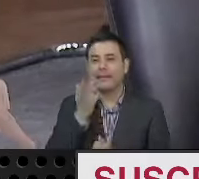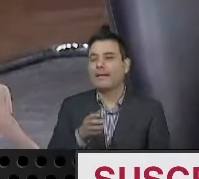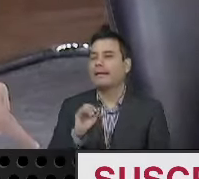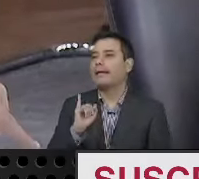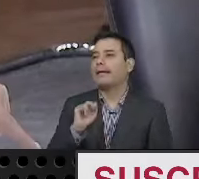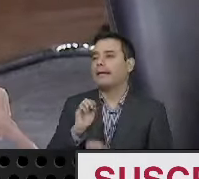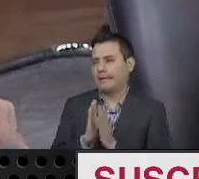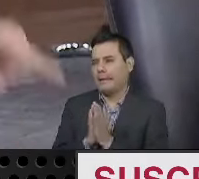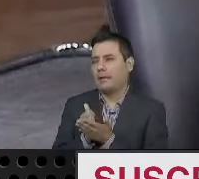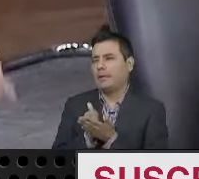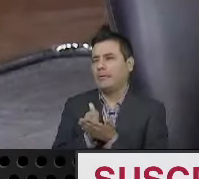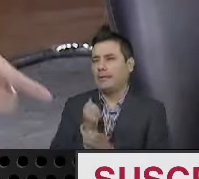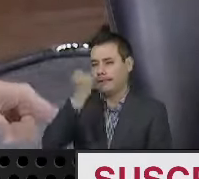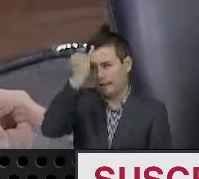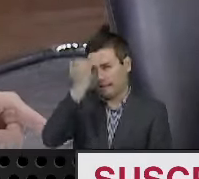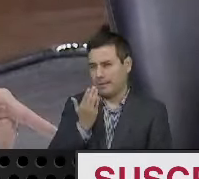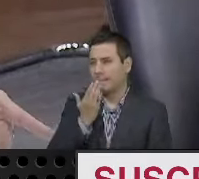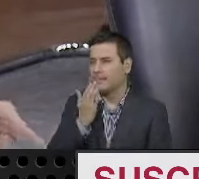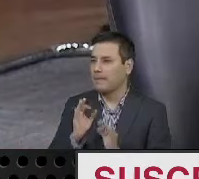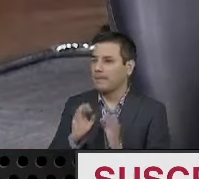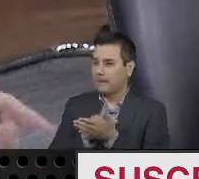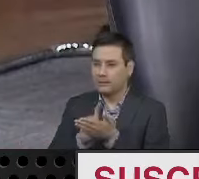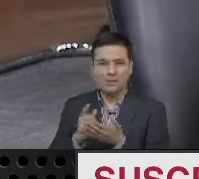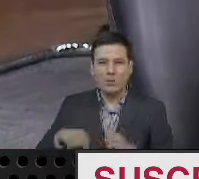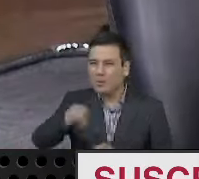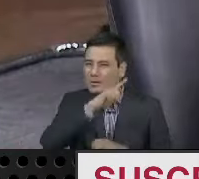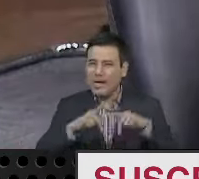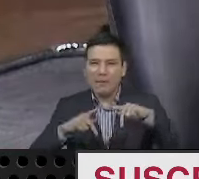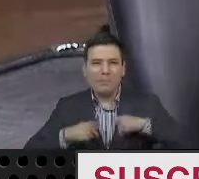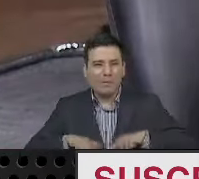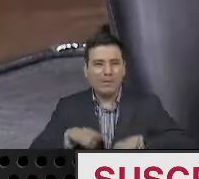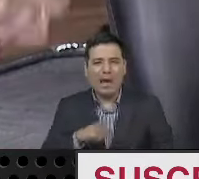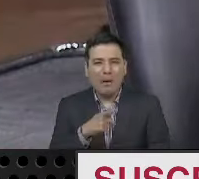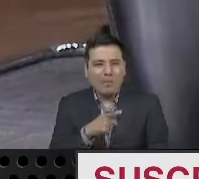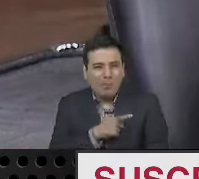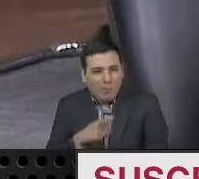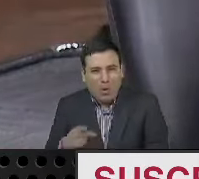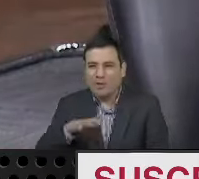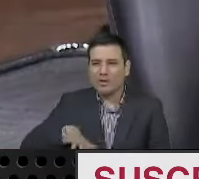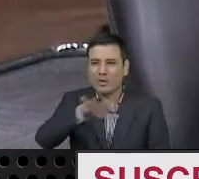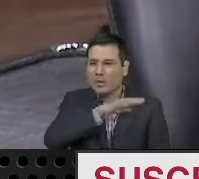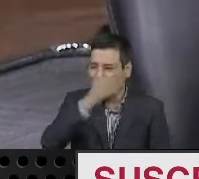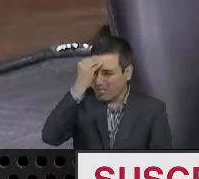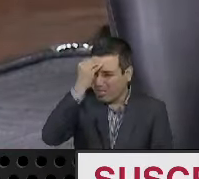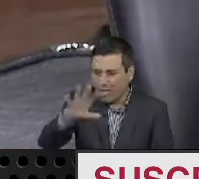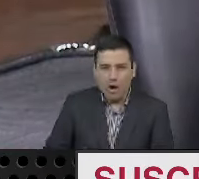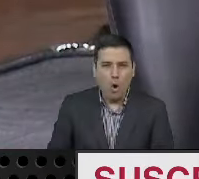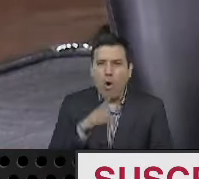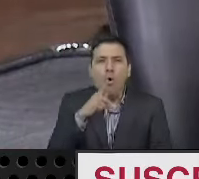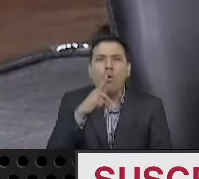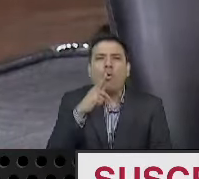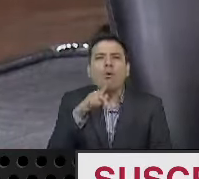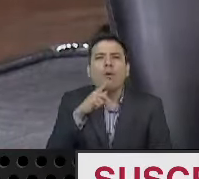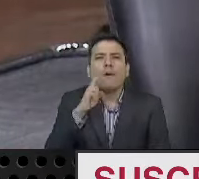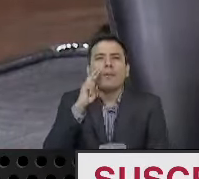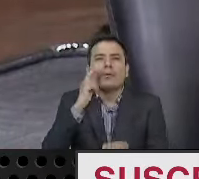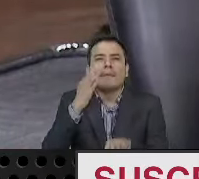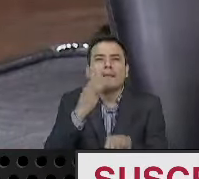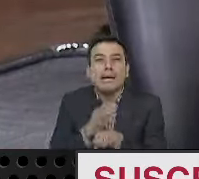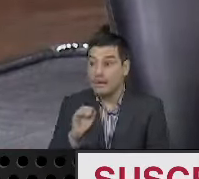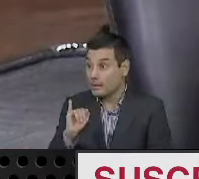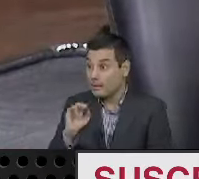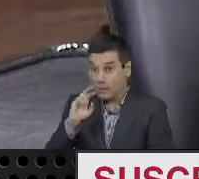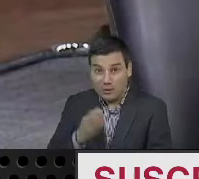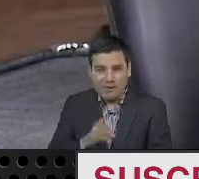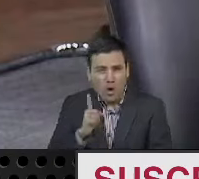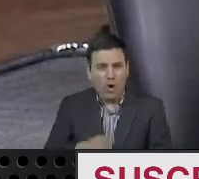de eso el abandono al pueblo el abandono a los que menos tienen esa responsabilidad de ellos no de este instituto lo que tenemos que